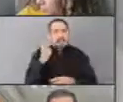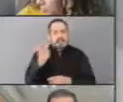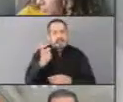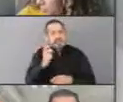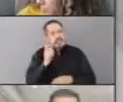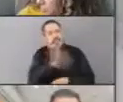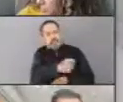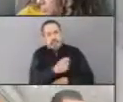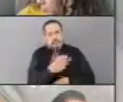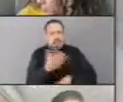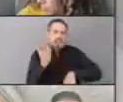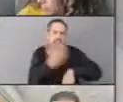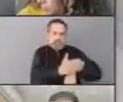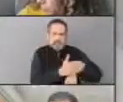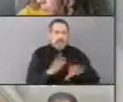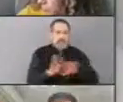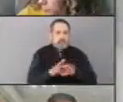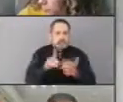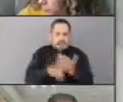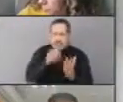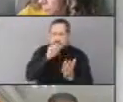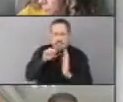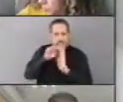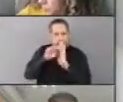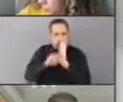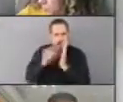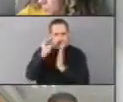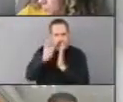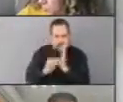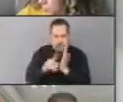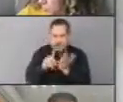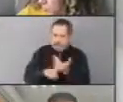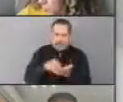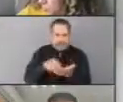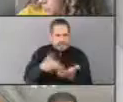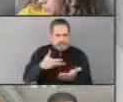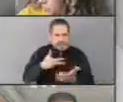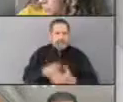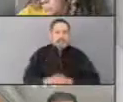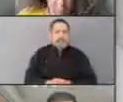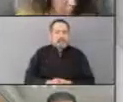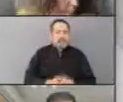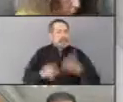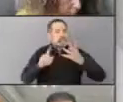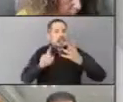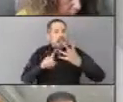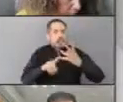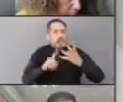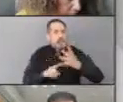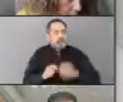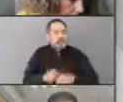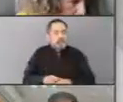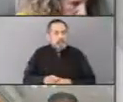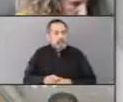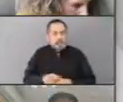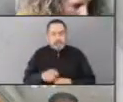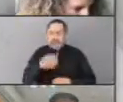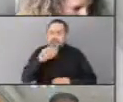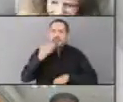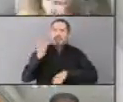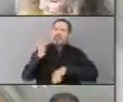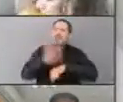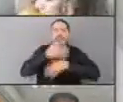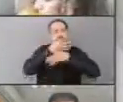impone una sanción en los términos en ella indicados. Cuarto, se impone una amonestación pública a